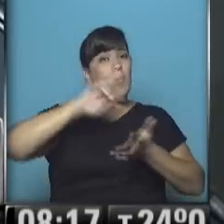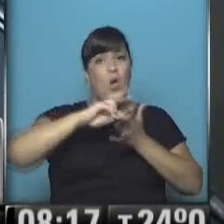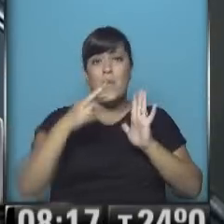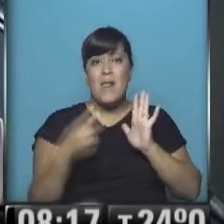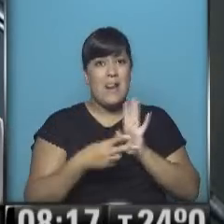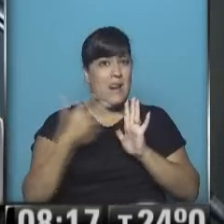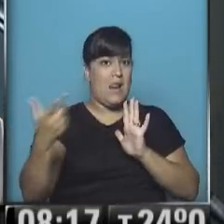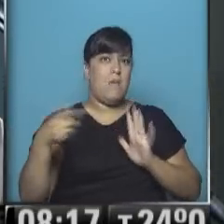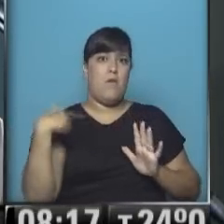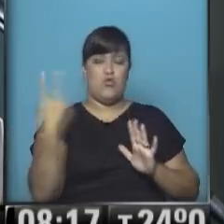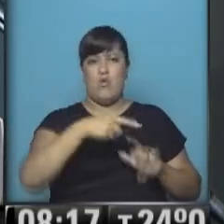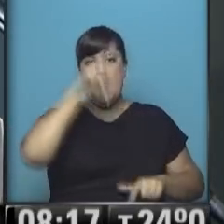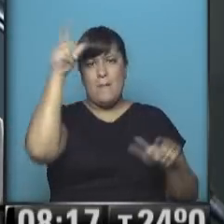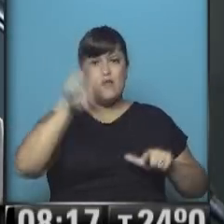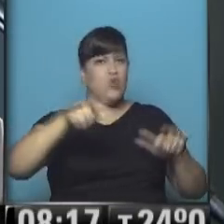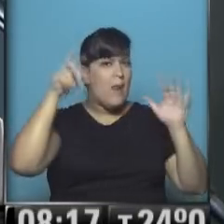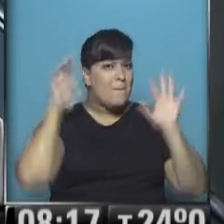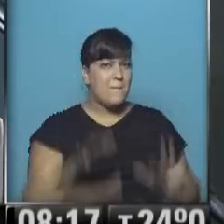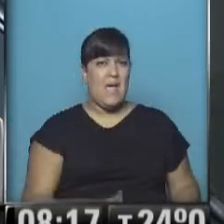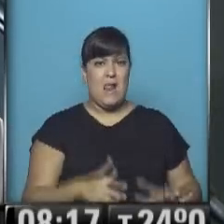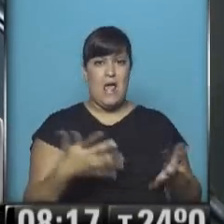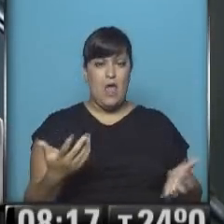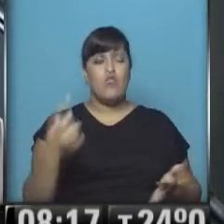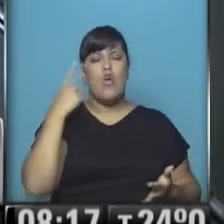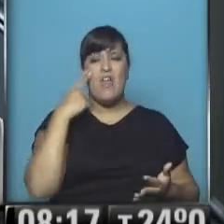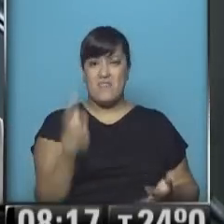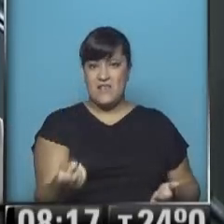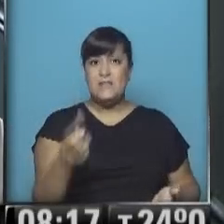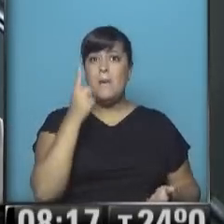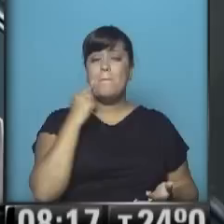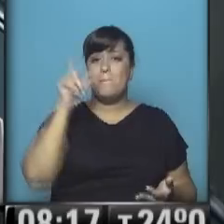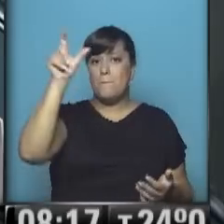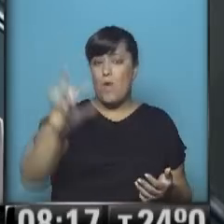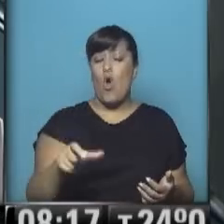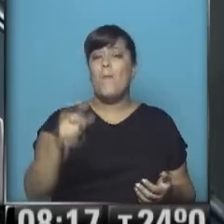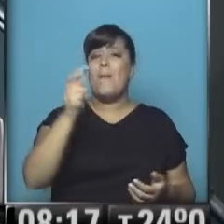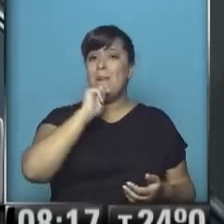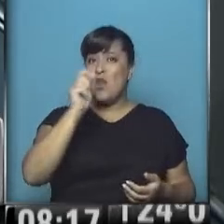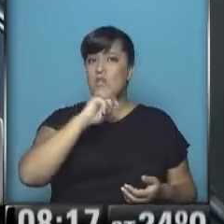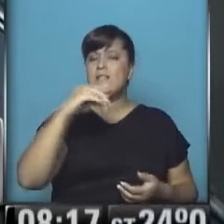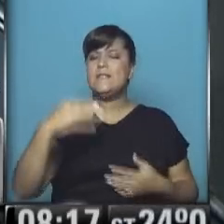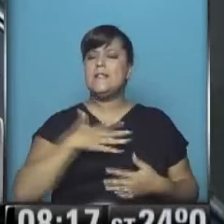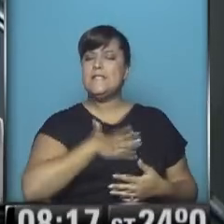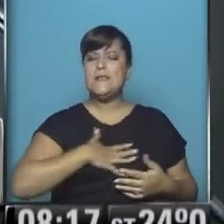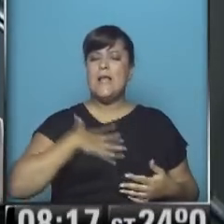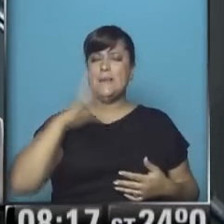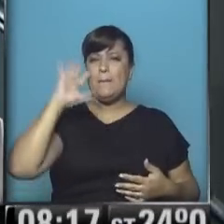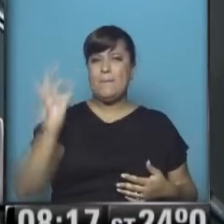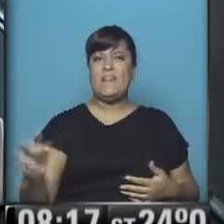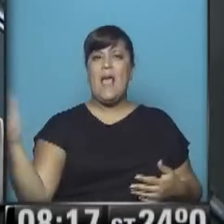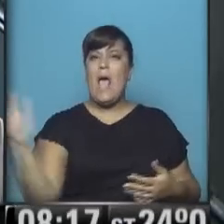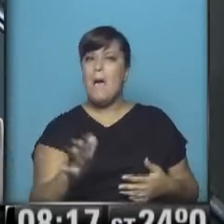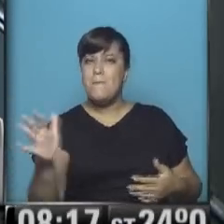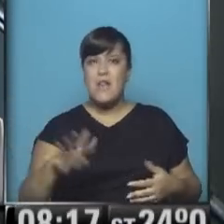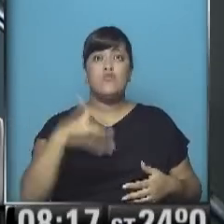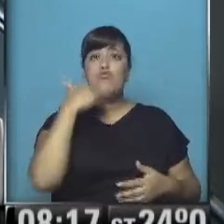de conmoción pública. Es decir, se dice que un periodista se siente amenazado, no se sabe su paradero,